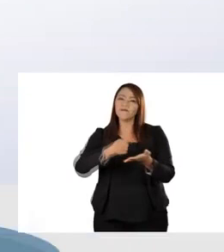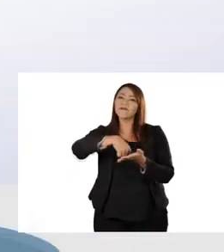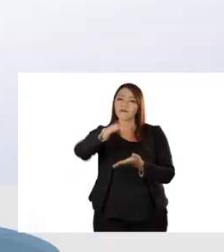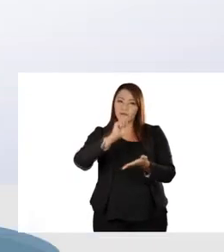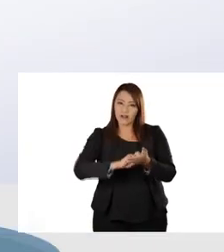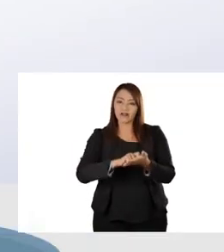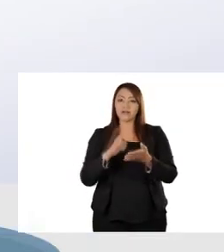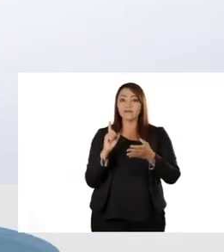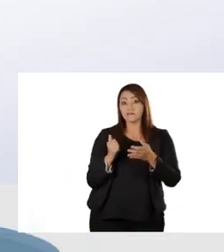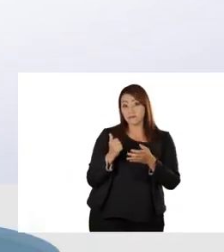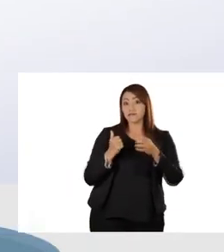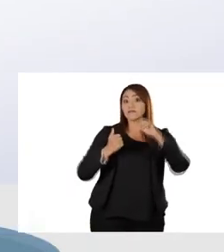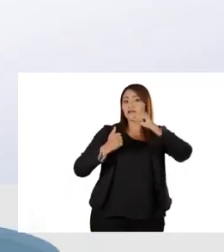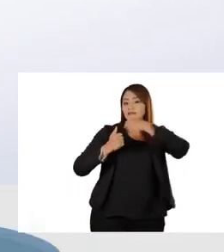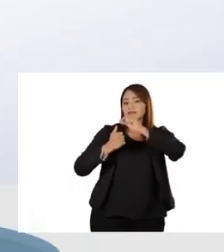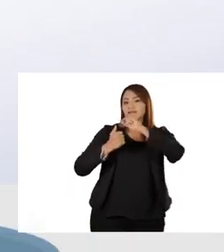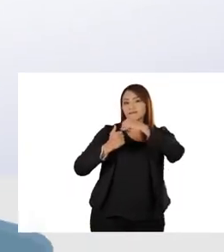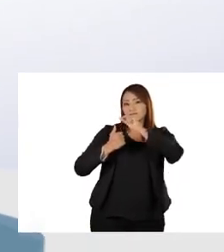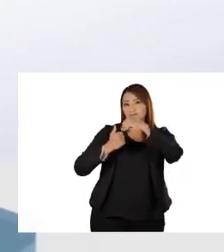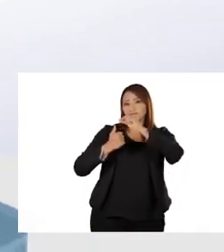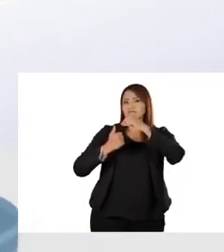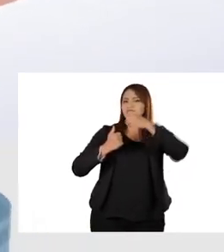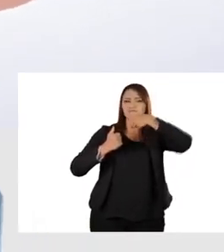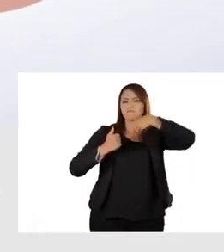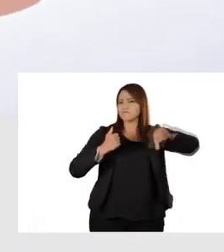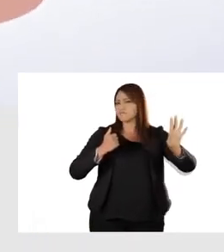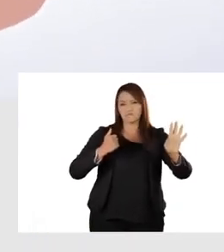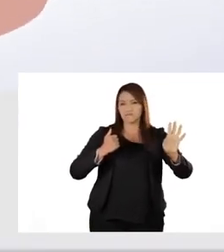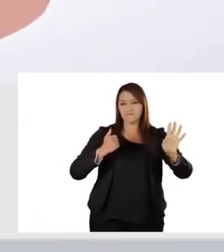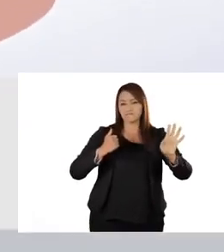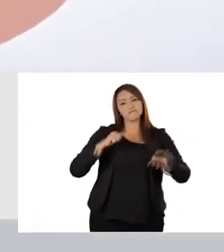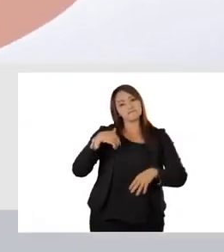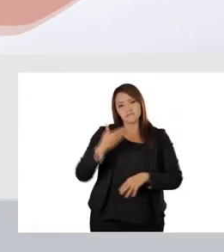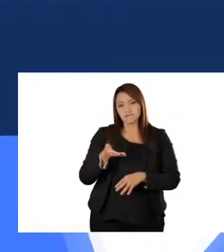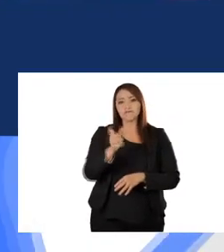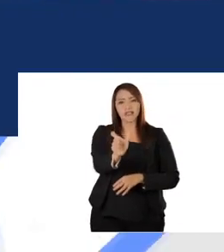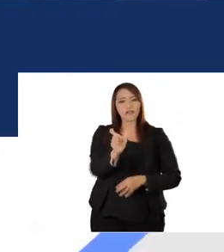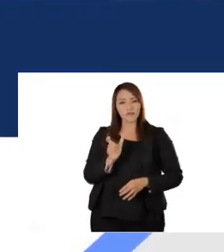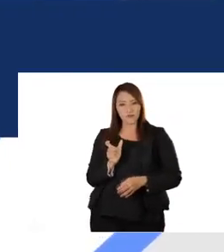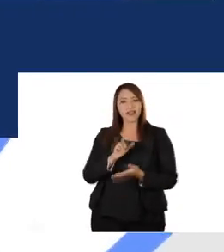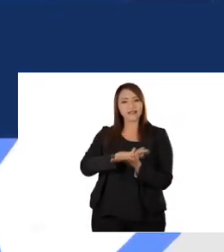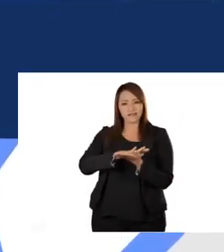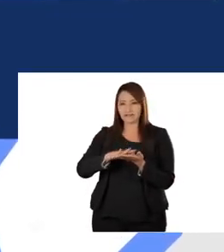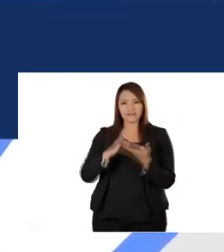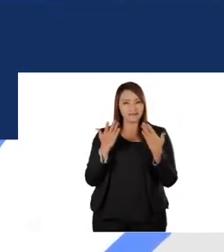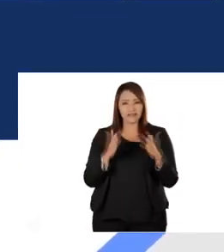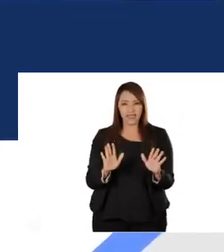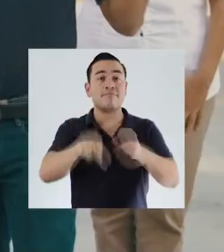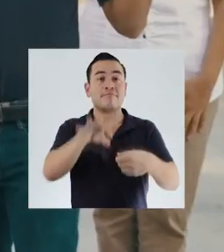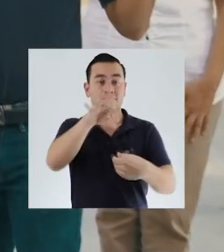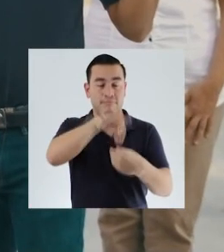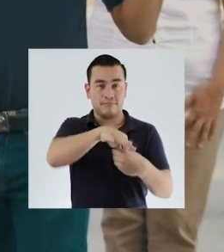de votos donde te mancharán tu dedo con tinta indeleble para posteriormente devolverte tu documento único de identidad